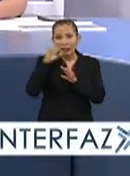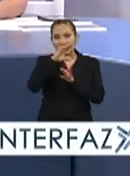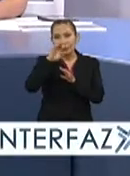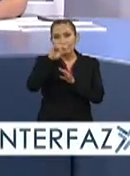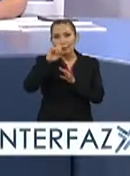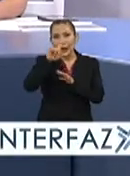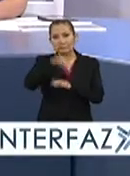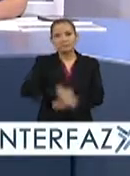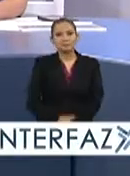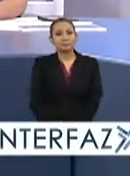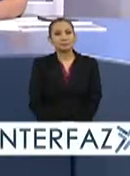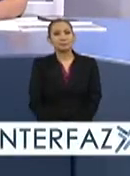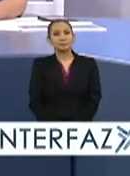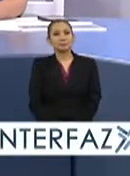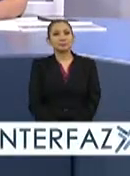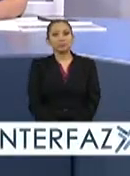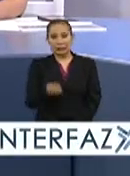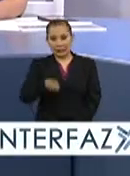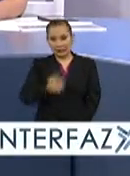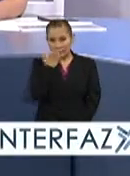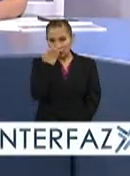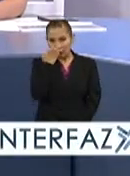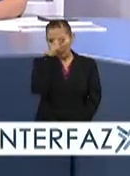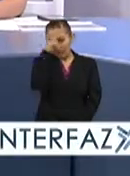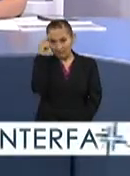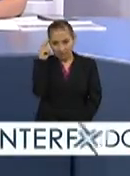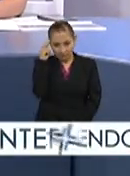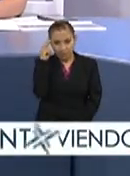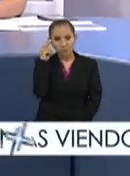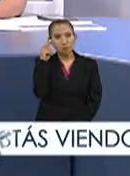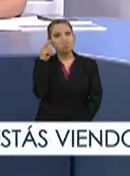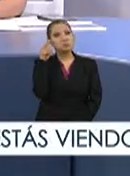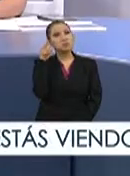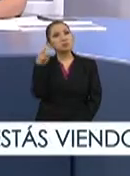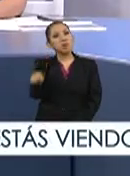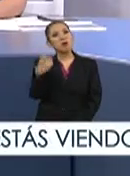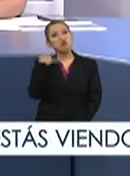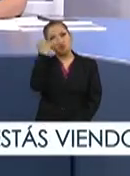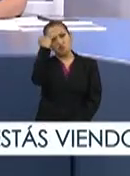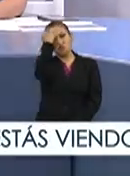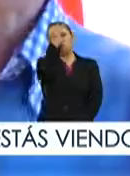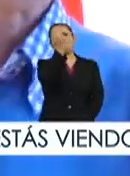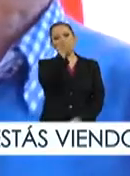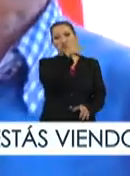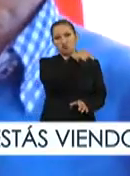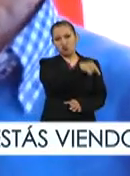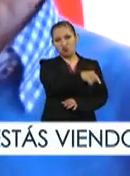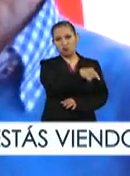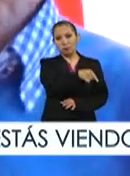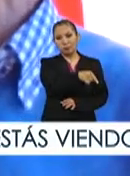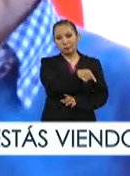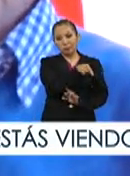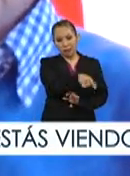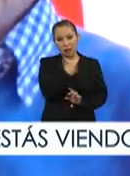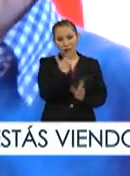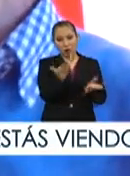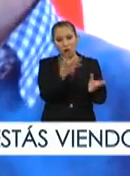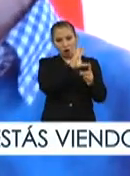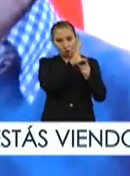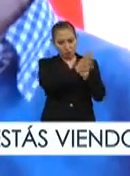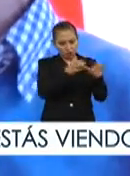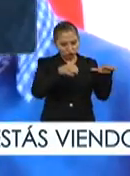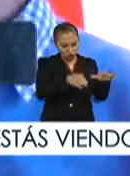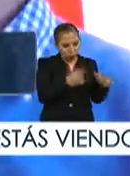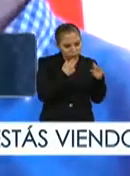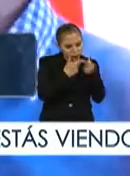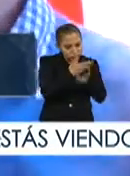CEPAL. La escuela de verano fue una iniciativa que nuestra